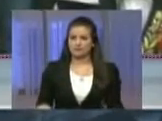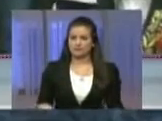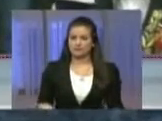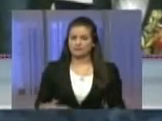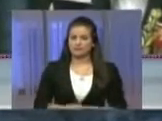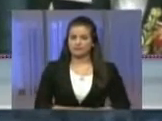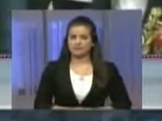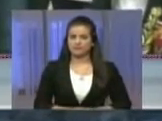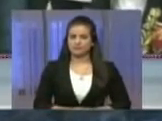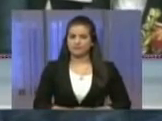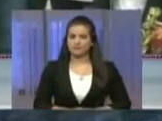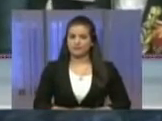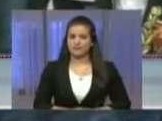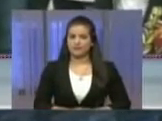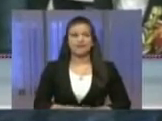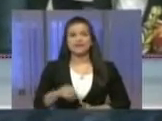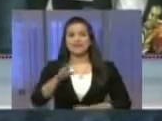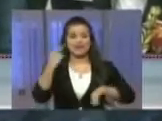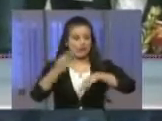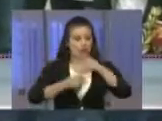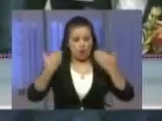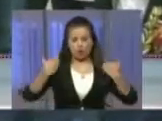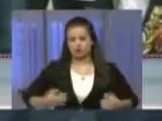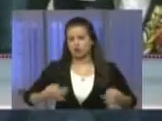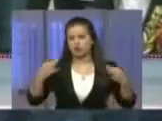conservador deja de ser